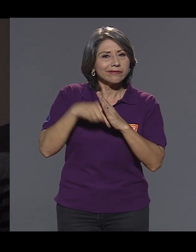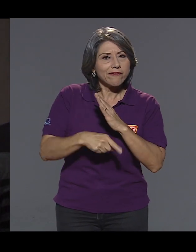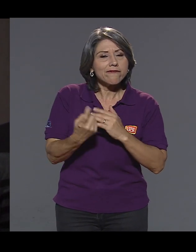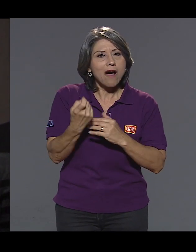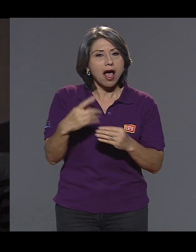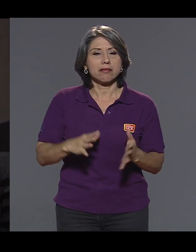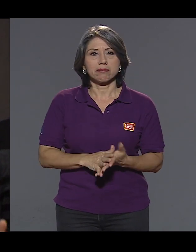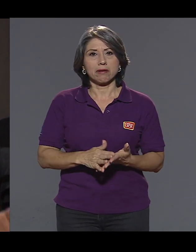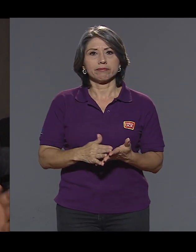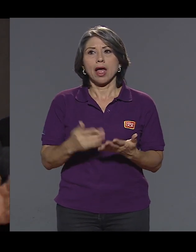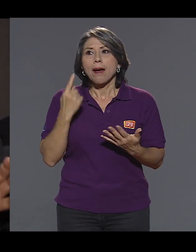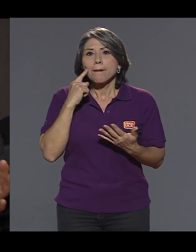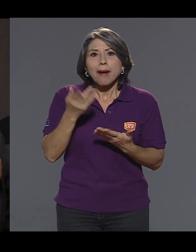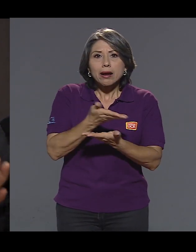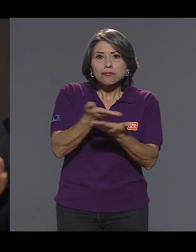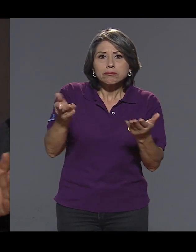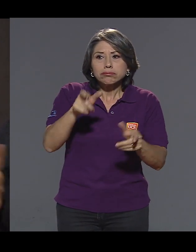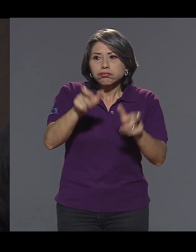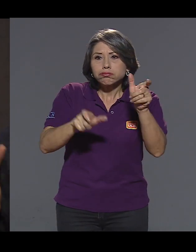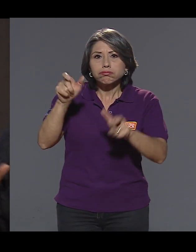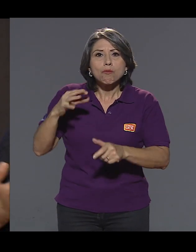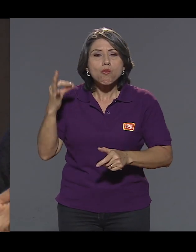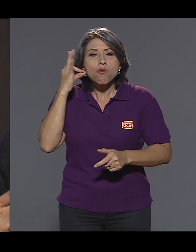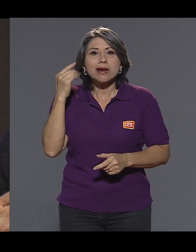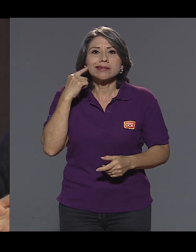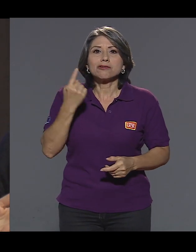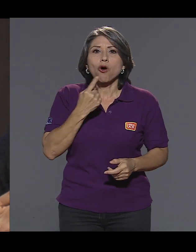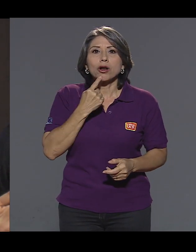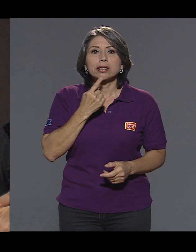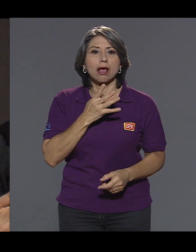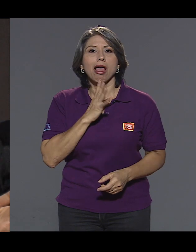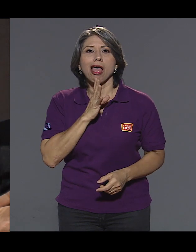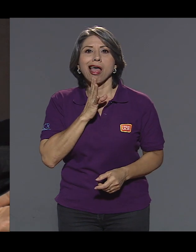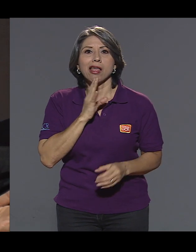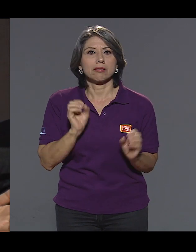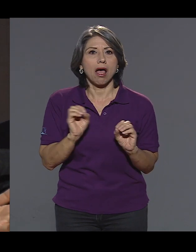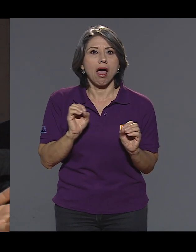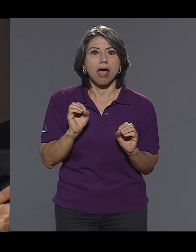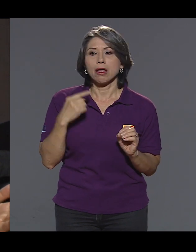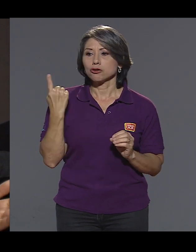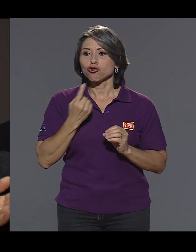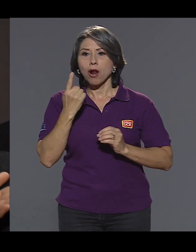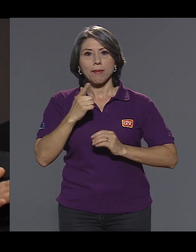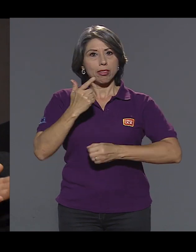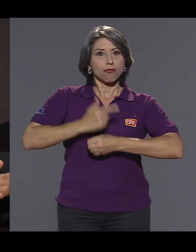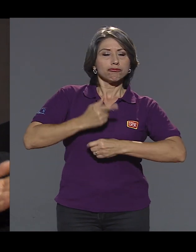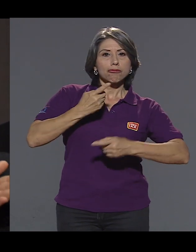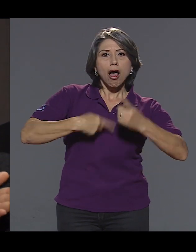Para las mujeres sordas que no hablan, que solo señas,